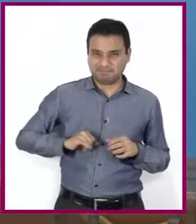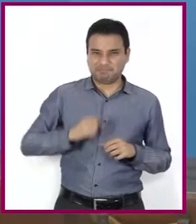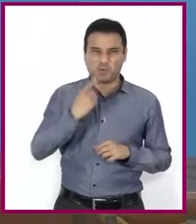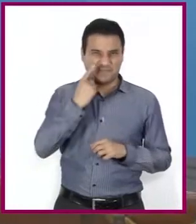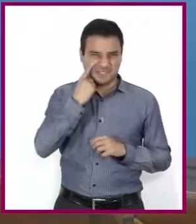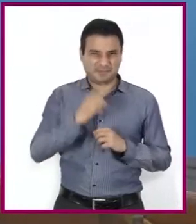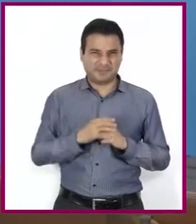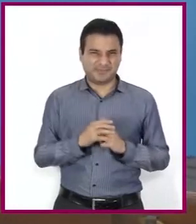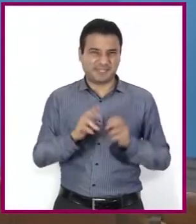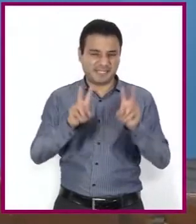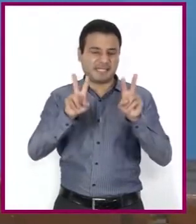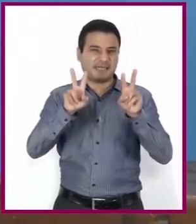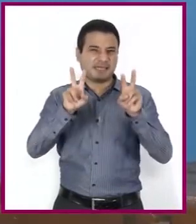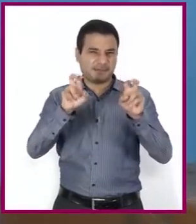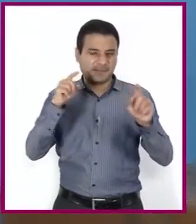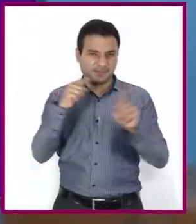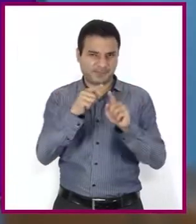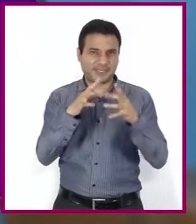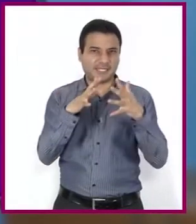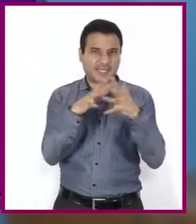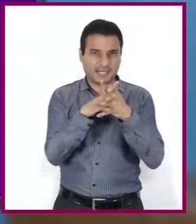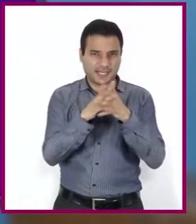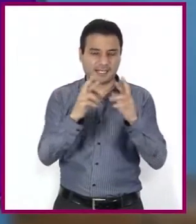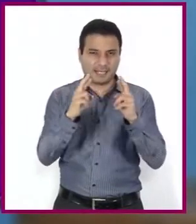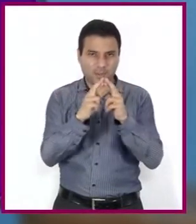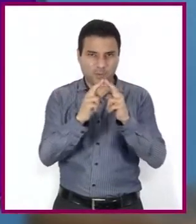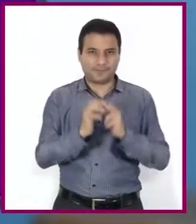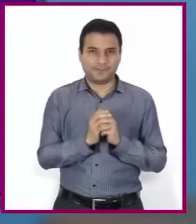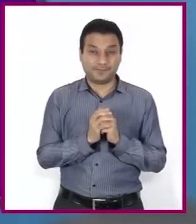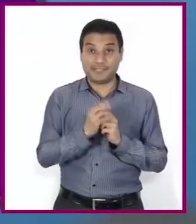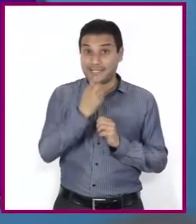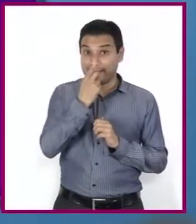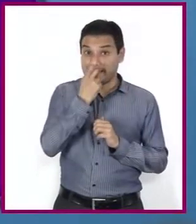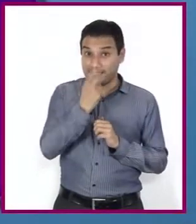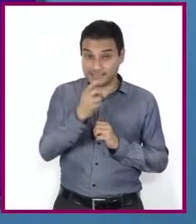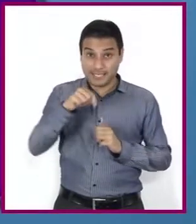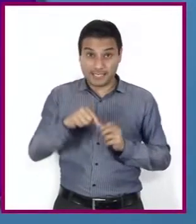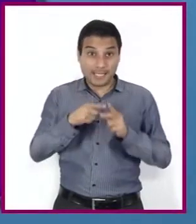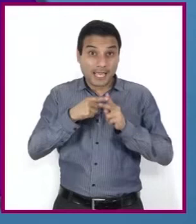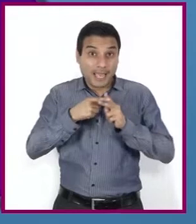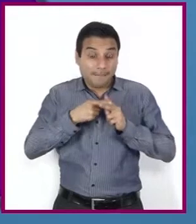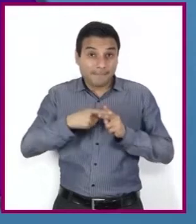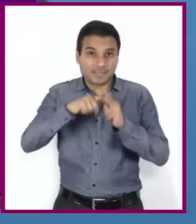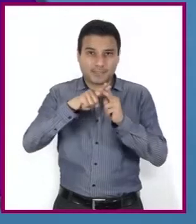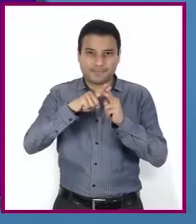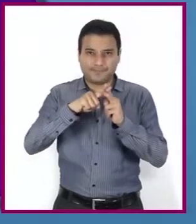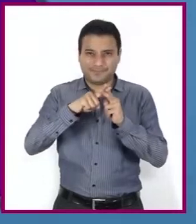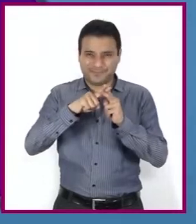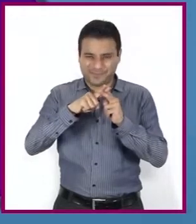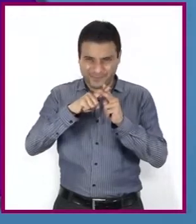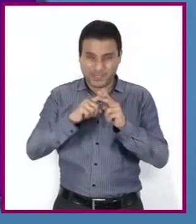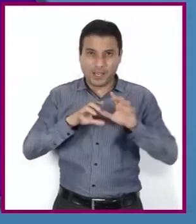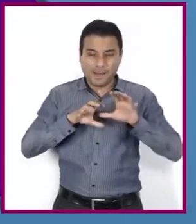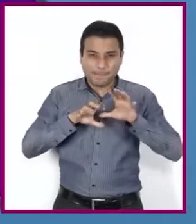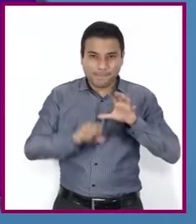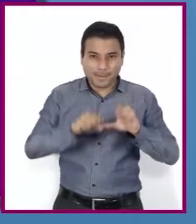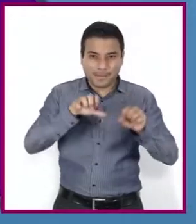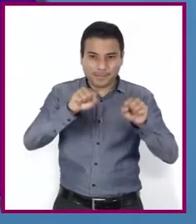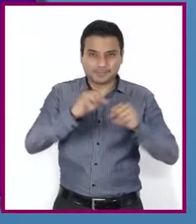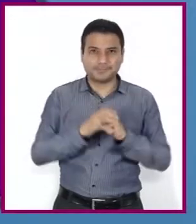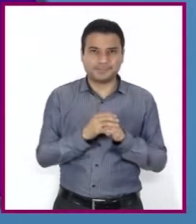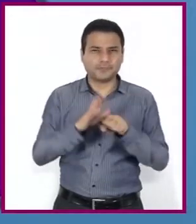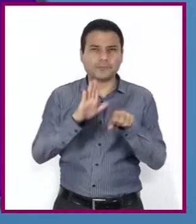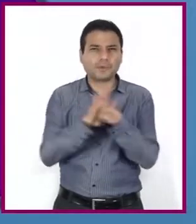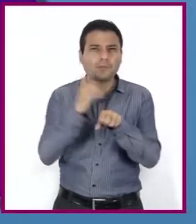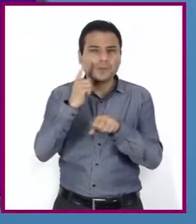y la religión. Por ejemplo, comenzaron las conquistas de los indios, acabadas las de los moros, porque siempre guerreasen